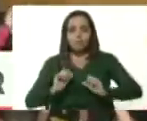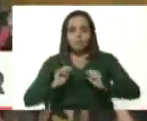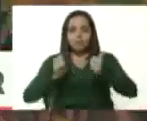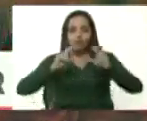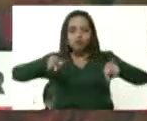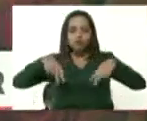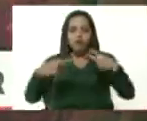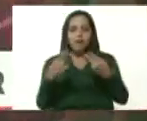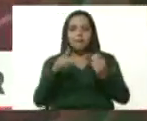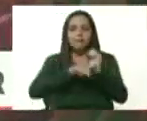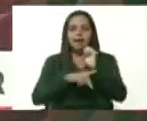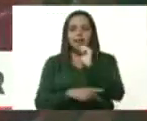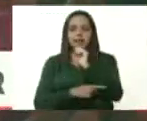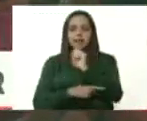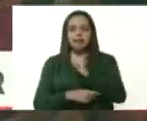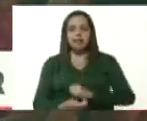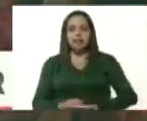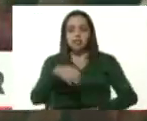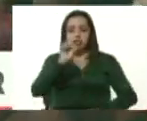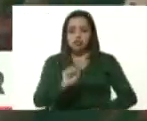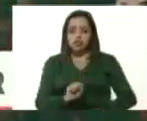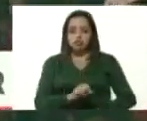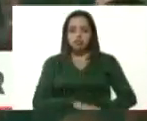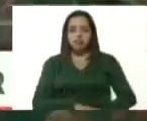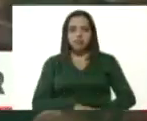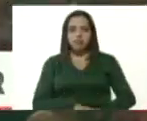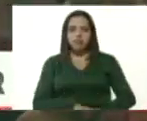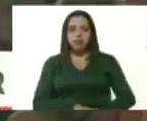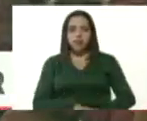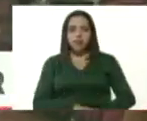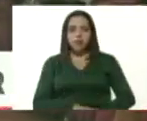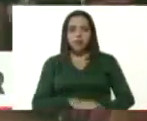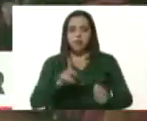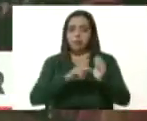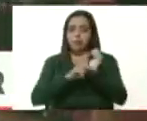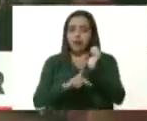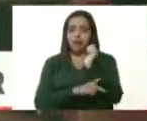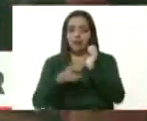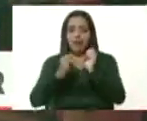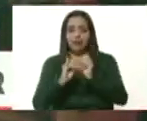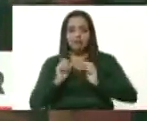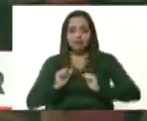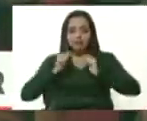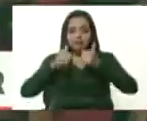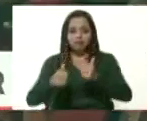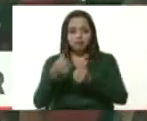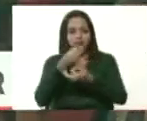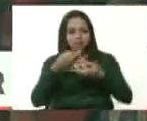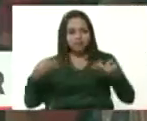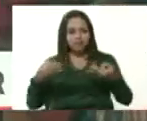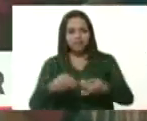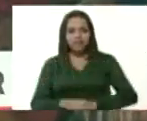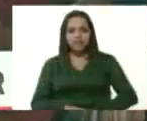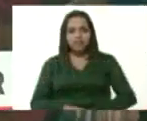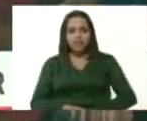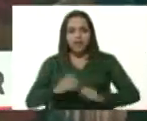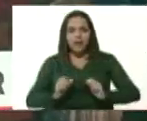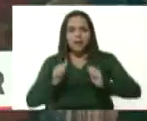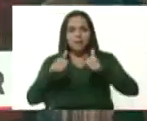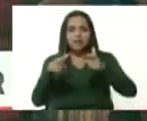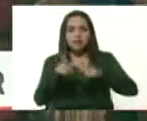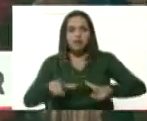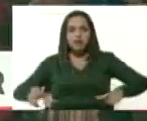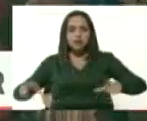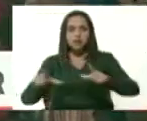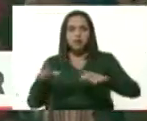el Parque Recreacional del Sur. Un parque que tiene una iniciativa maravillosa, que empieza con un espacio para